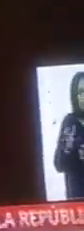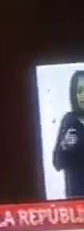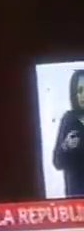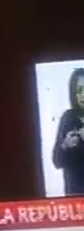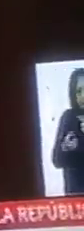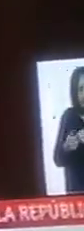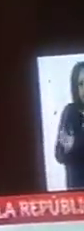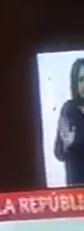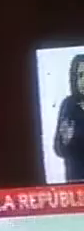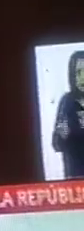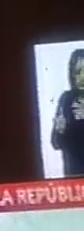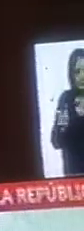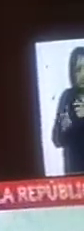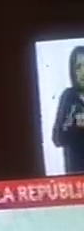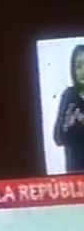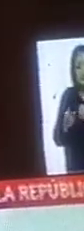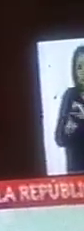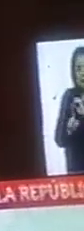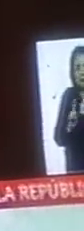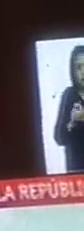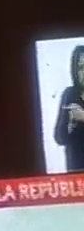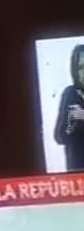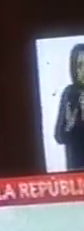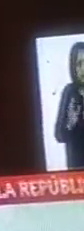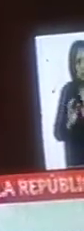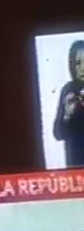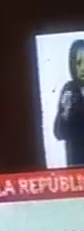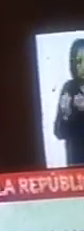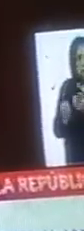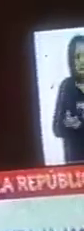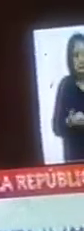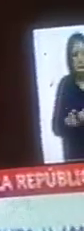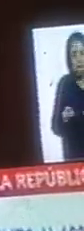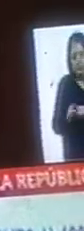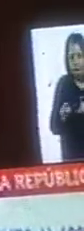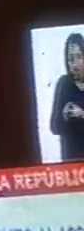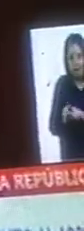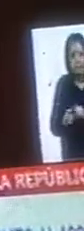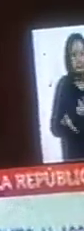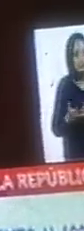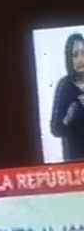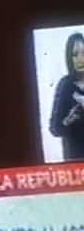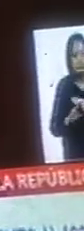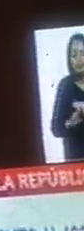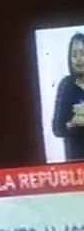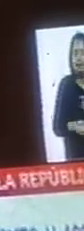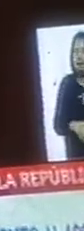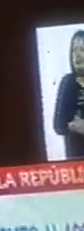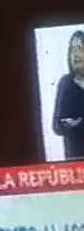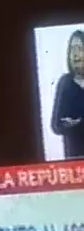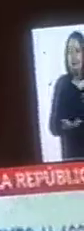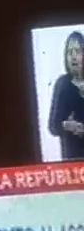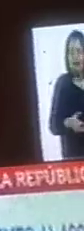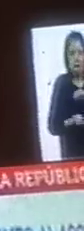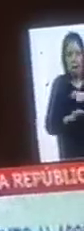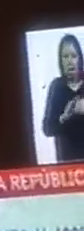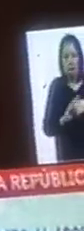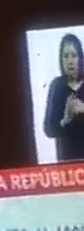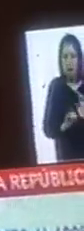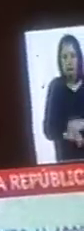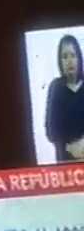directa y vigilante de la sociedad civil organizada y al mismo tiempo combatir el cáncer de la corrupción